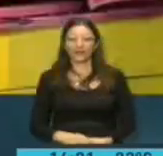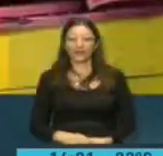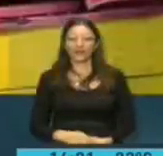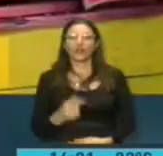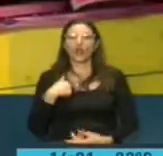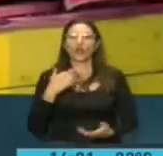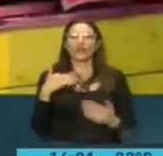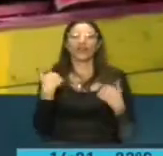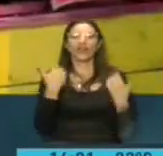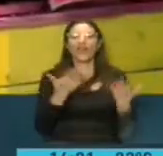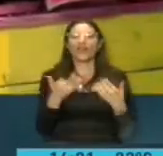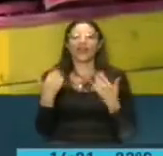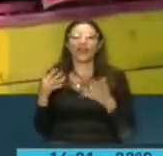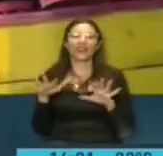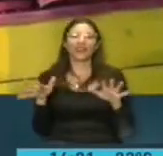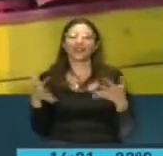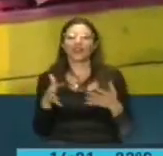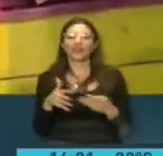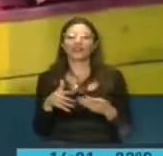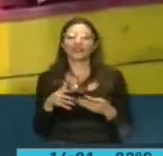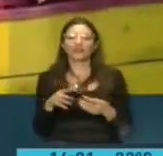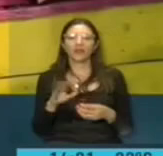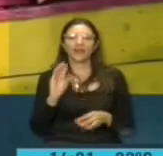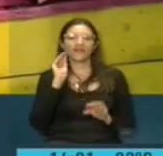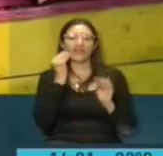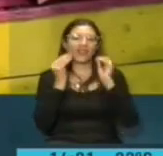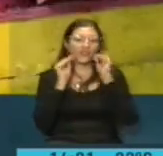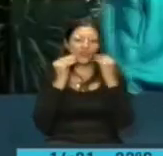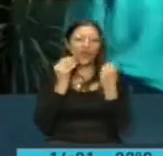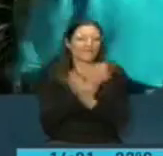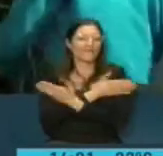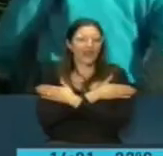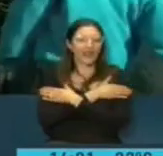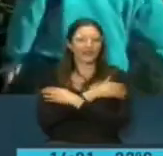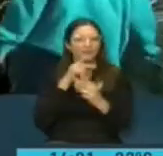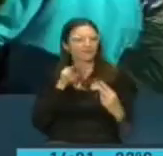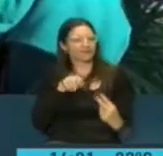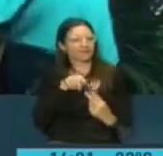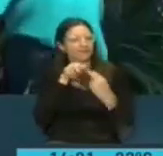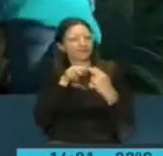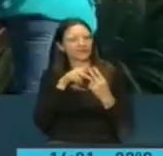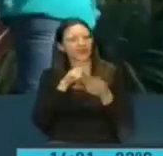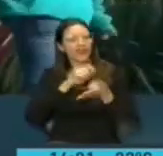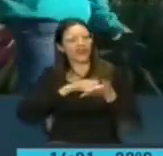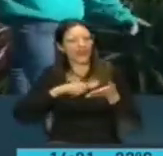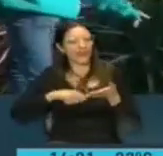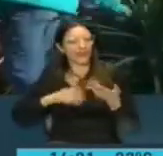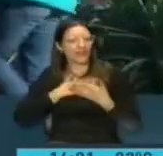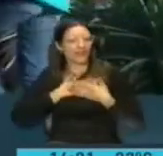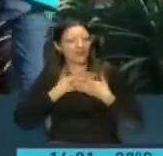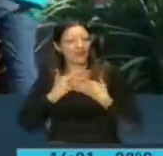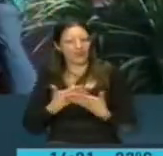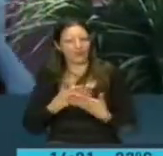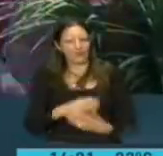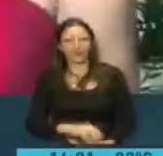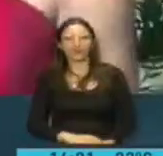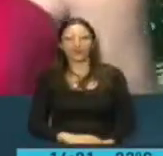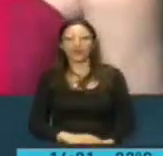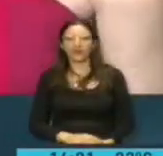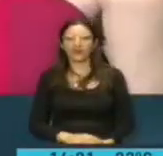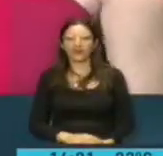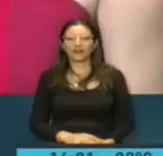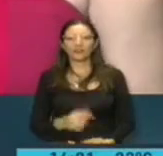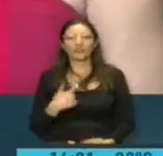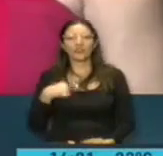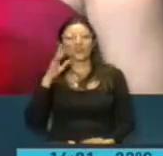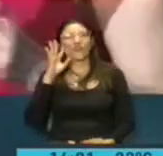regalan? Se regalan besos, abrazos, miradas a los ojos, cartas de amor. Y yo no creo a veces